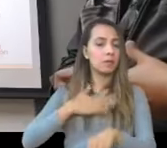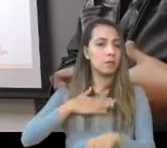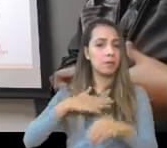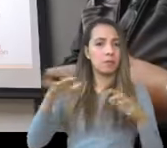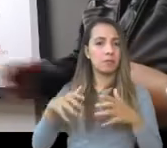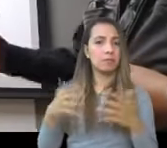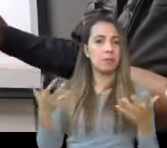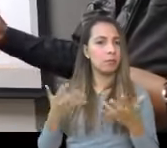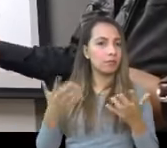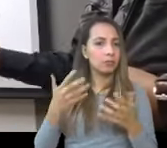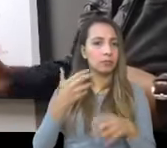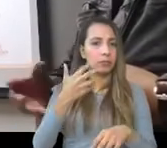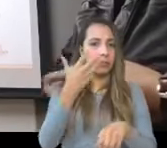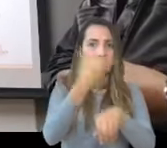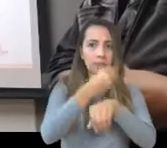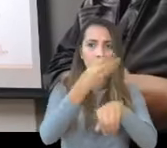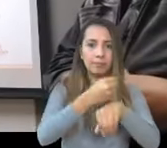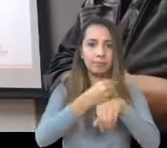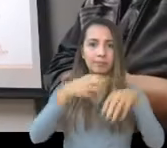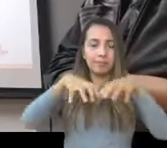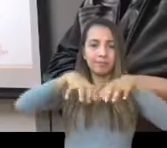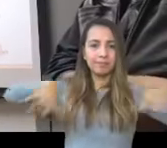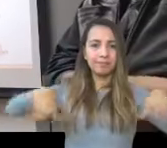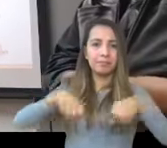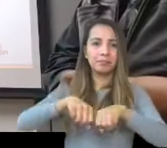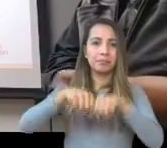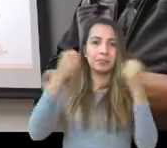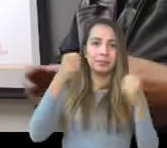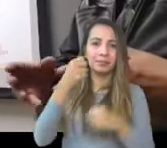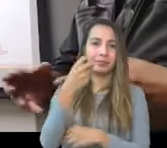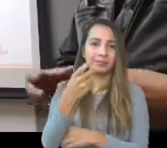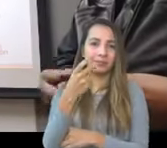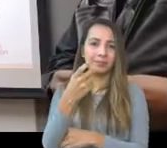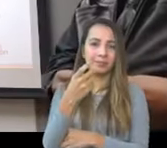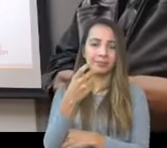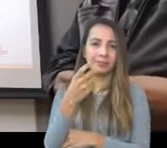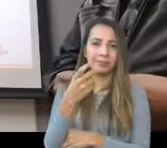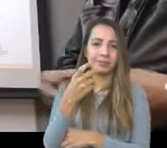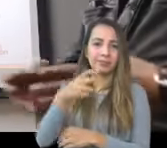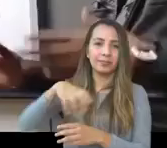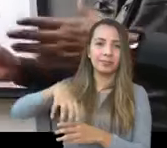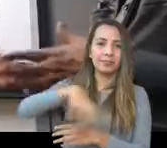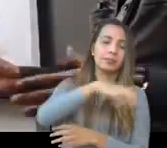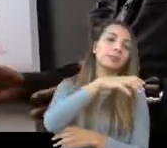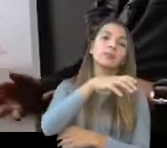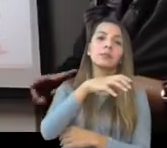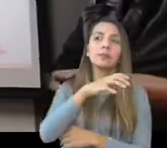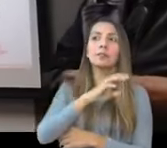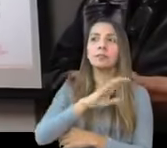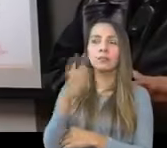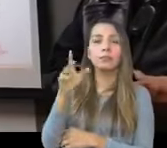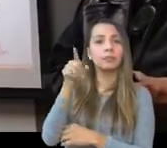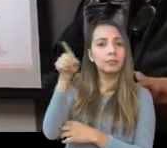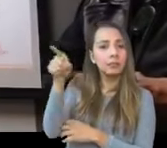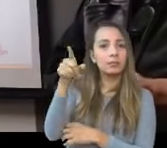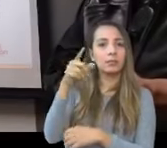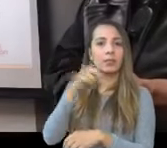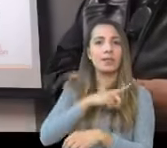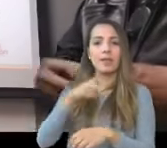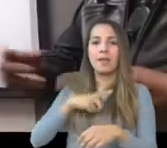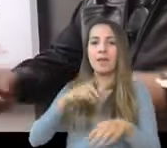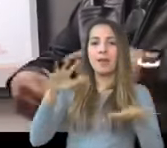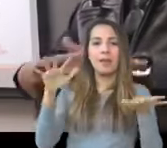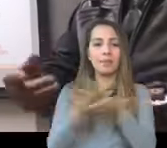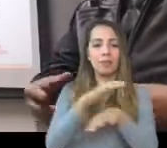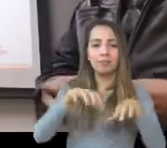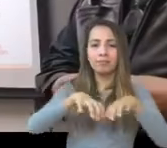reparar esta ruptura en el tubo de fibra de vidrio, que bueno, pues que tienen que reemplazar ese tramo, porque